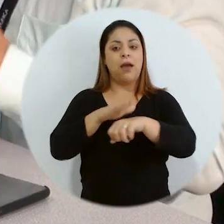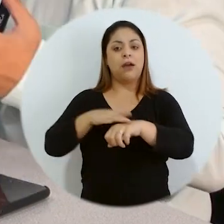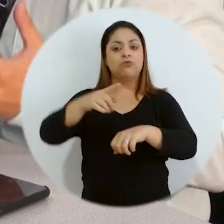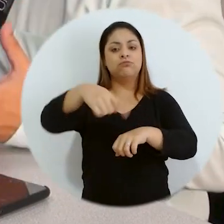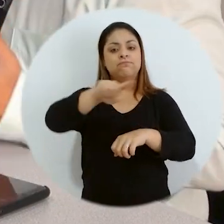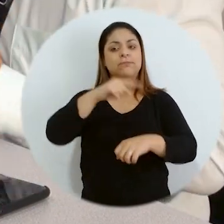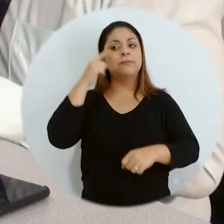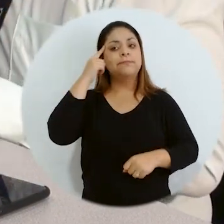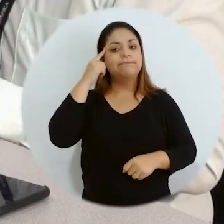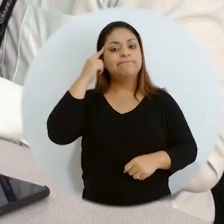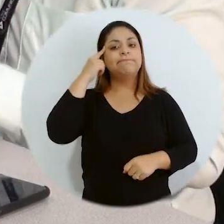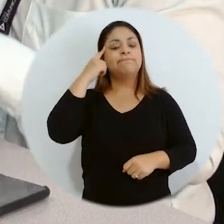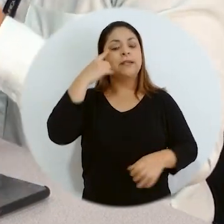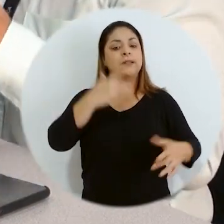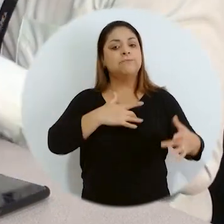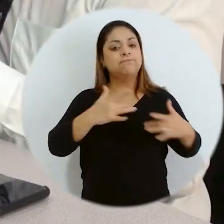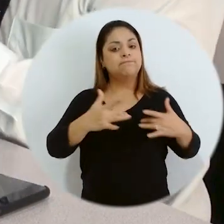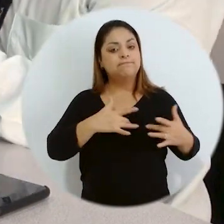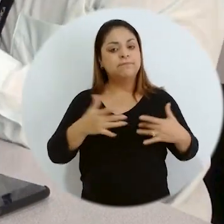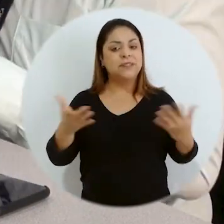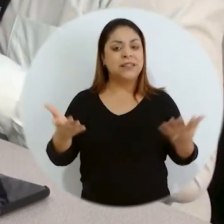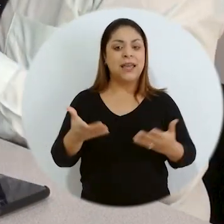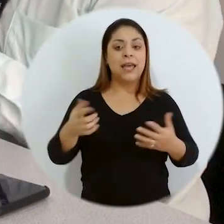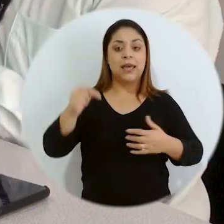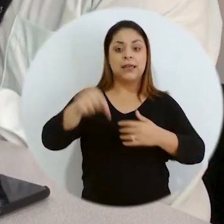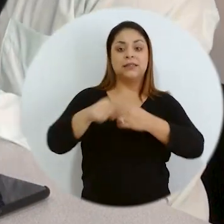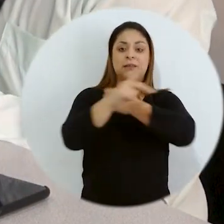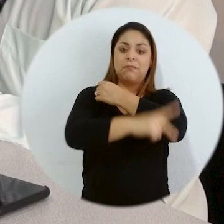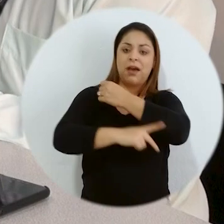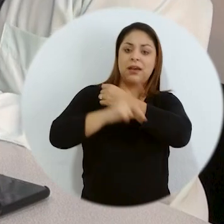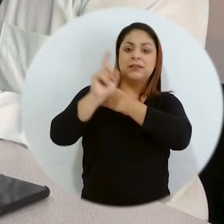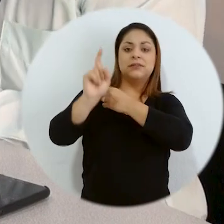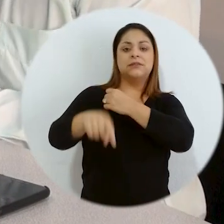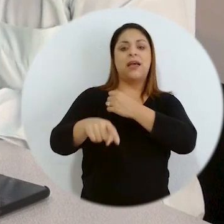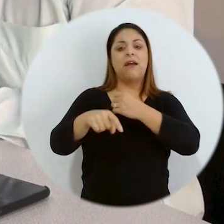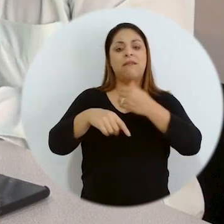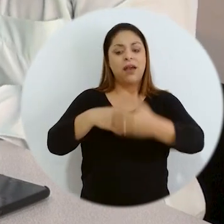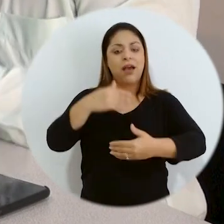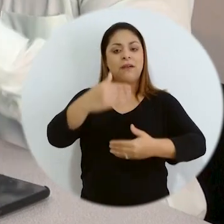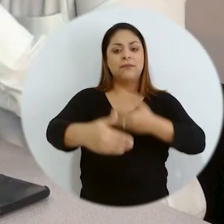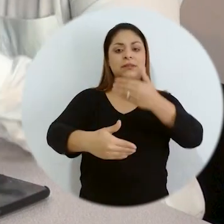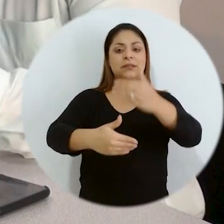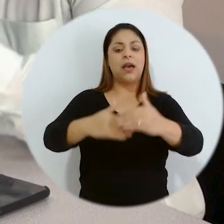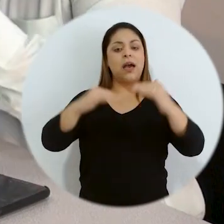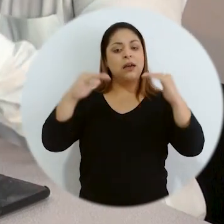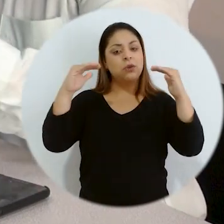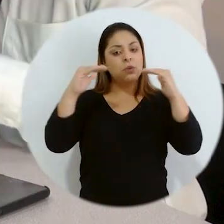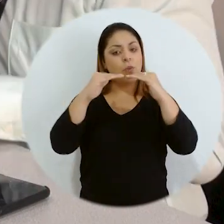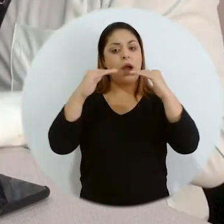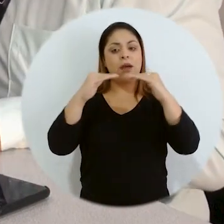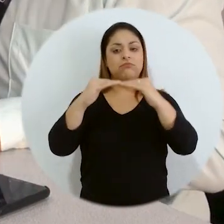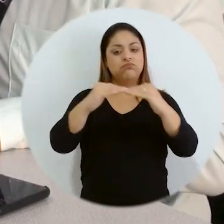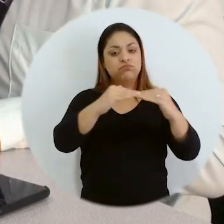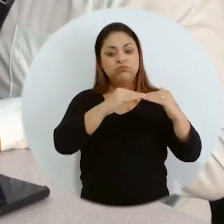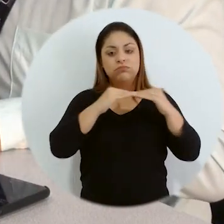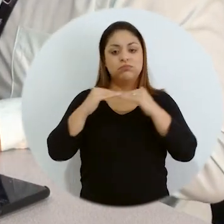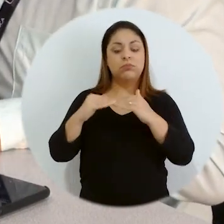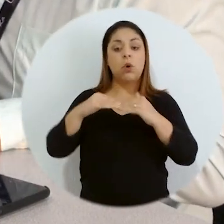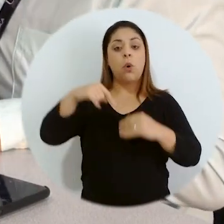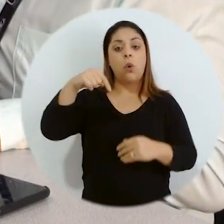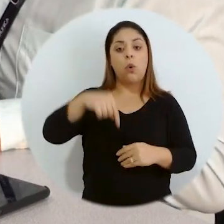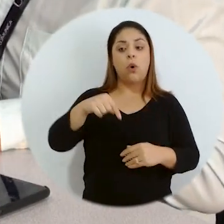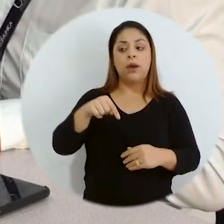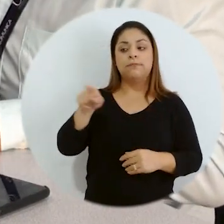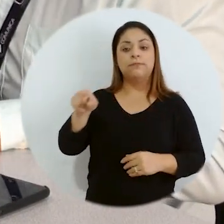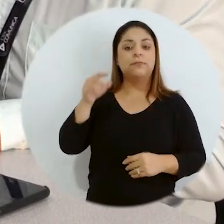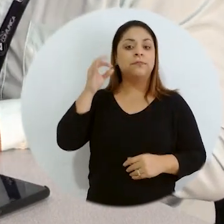a la reflexión, a recordar que como país tenemos que avanzar hacia un mundo cada vez más equitativo, más igualitario. Así que